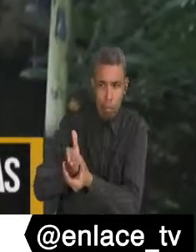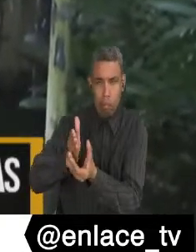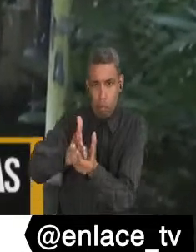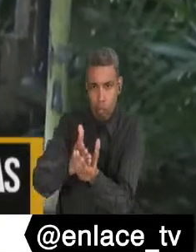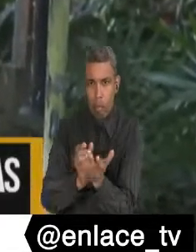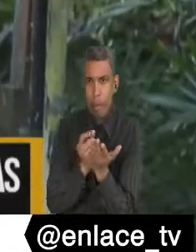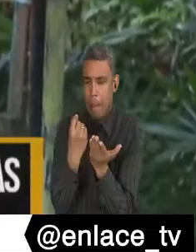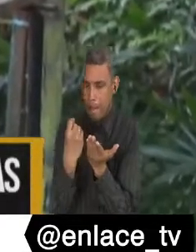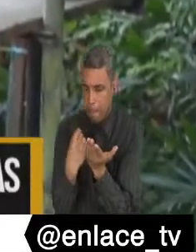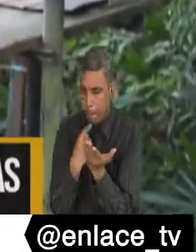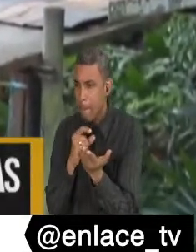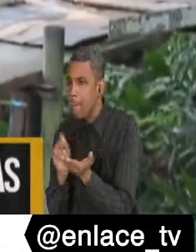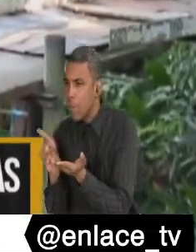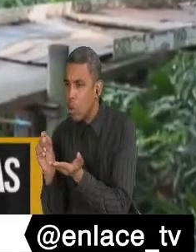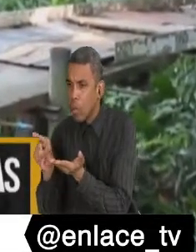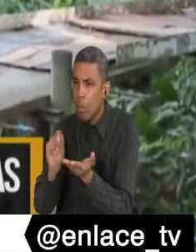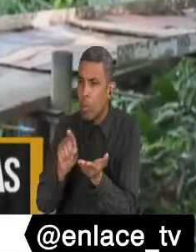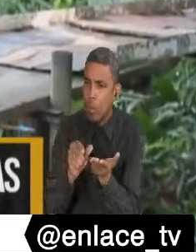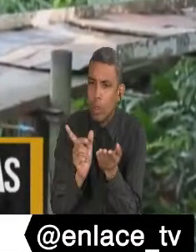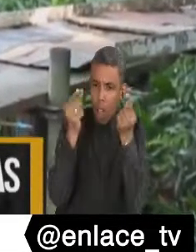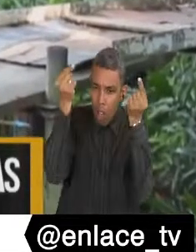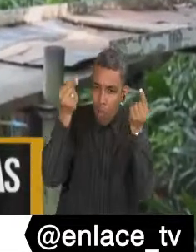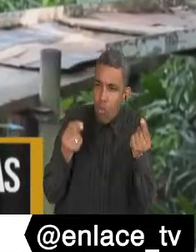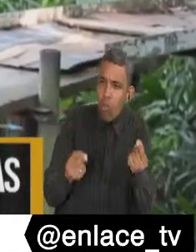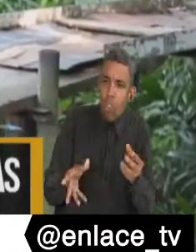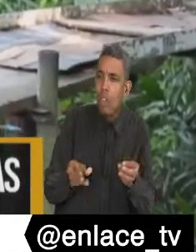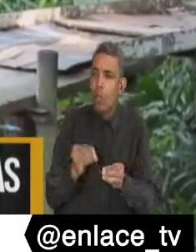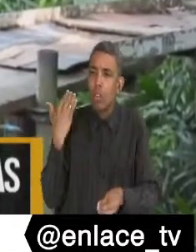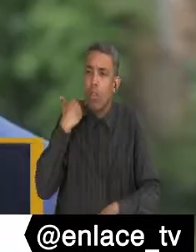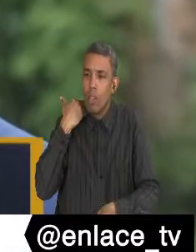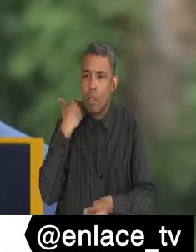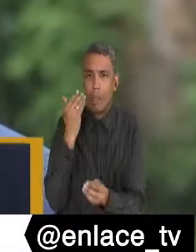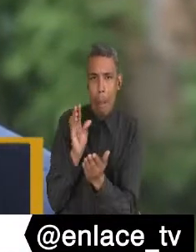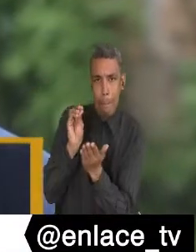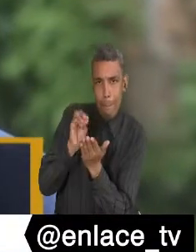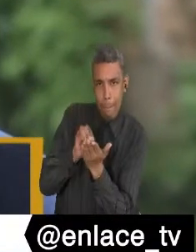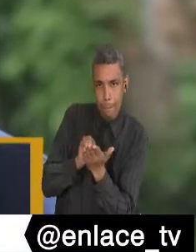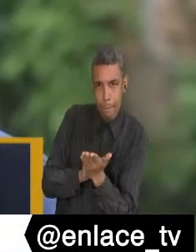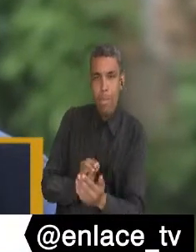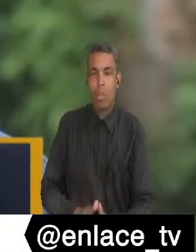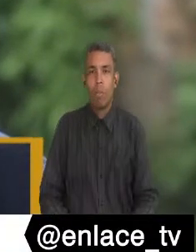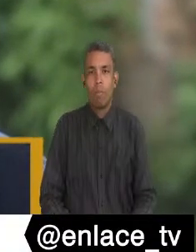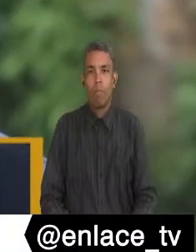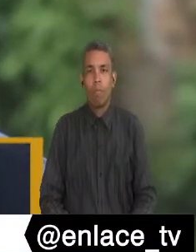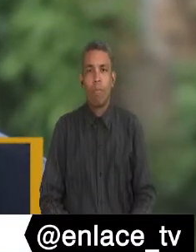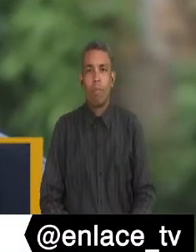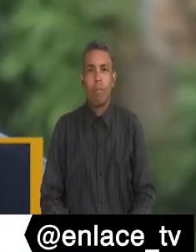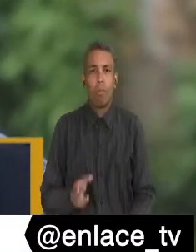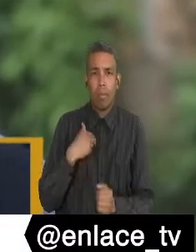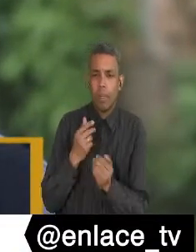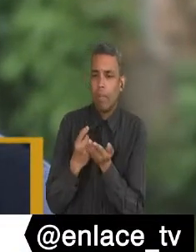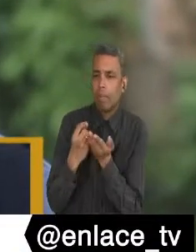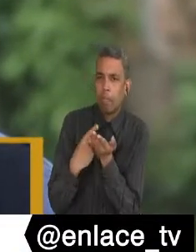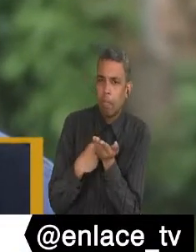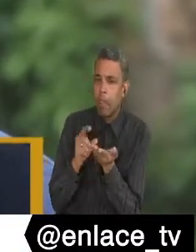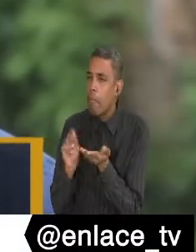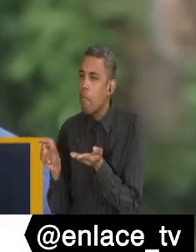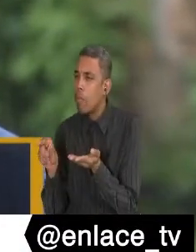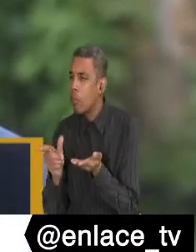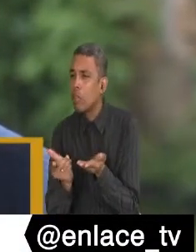para cuantificar los habitantes de estos lugares y sus pertenencias. ¿Qué personas habitan? ¿Qué niños habitan? Si